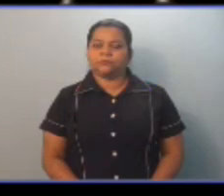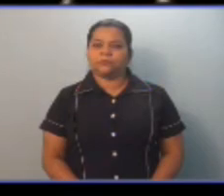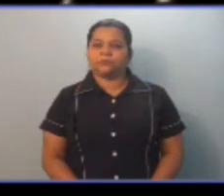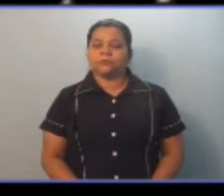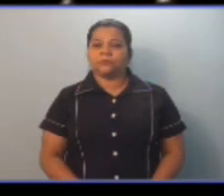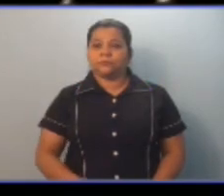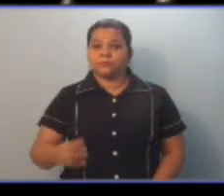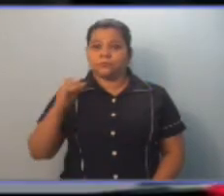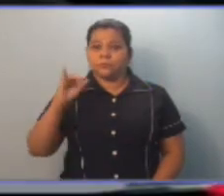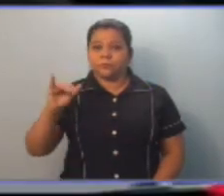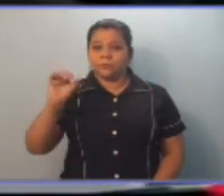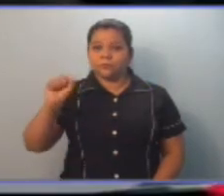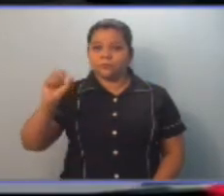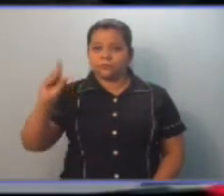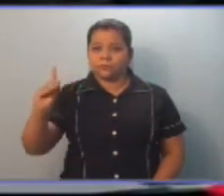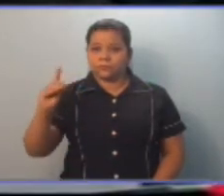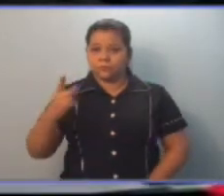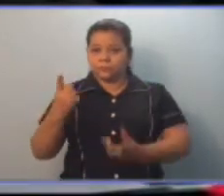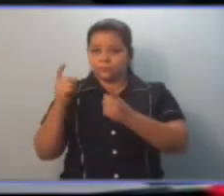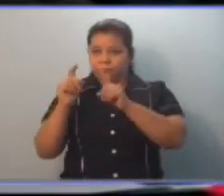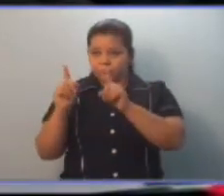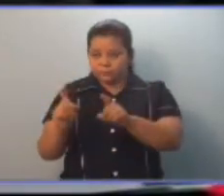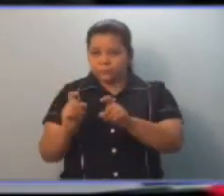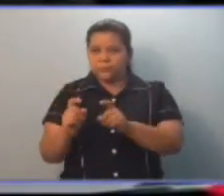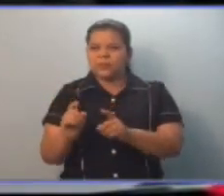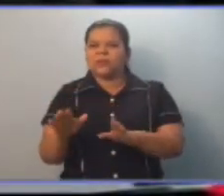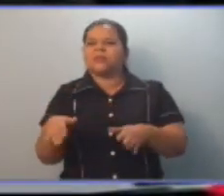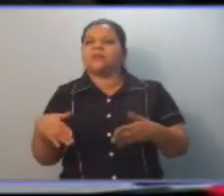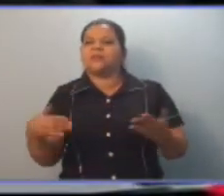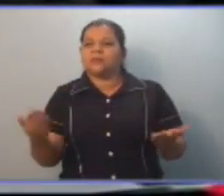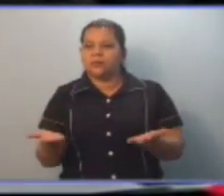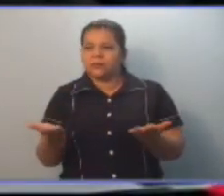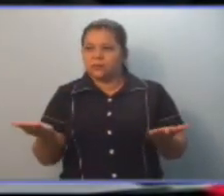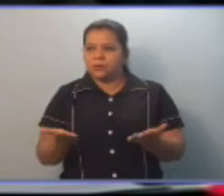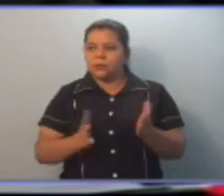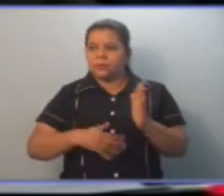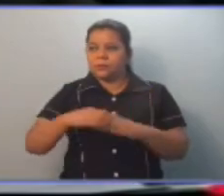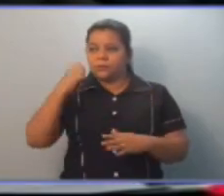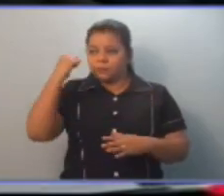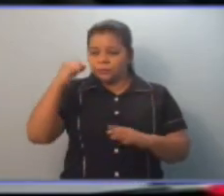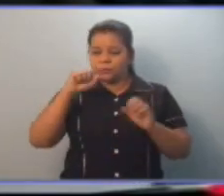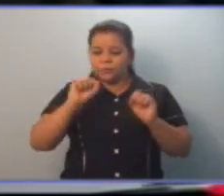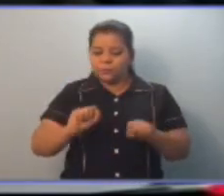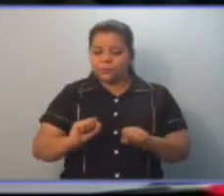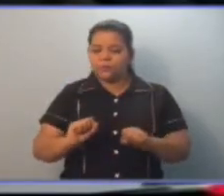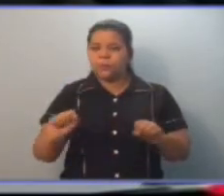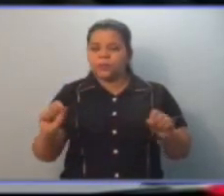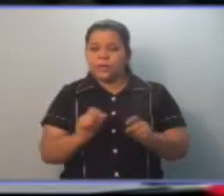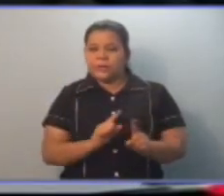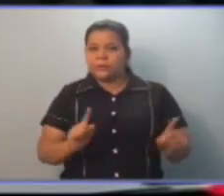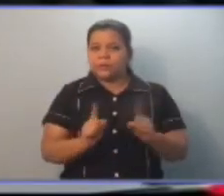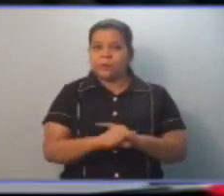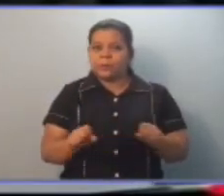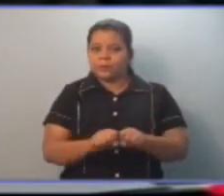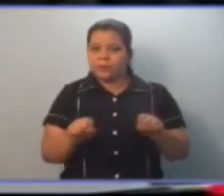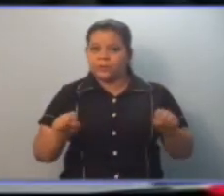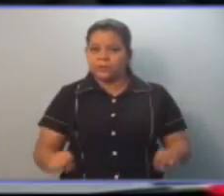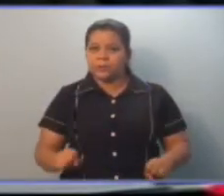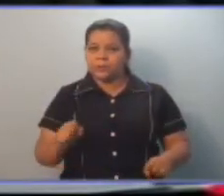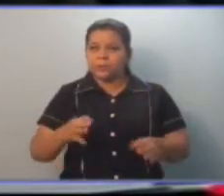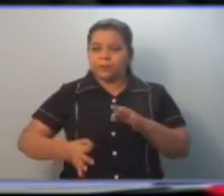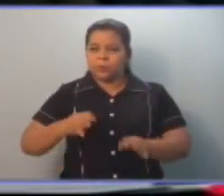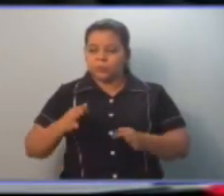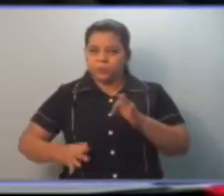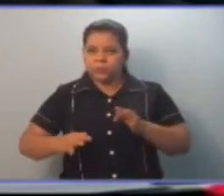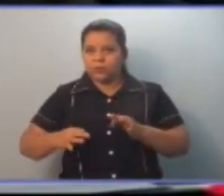El ISD pregunta, ¿qué acciones implementaría como prioritarios para transitar del sistema de justicia